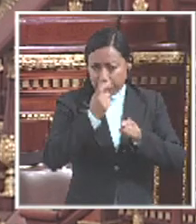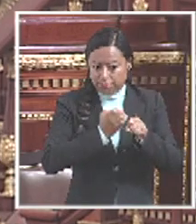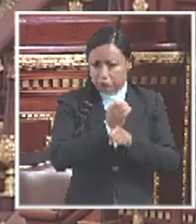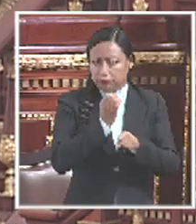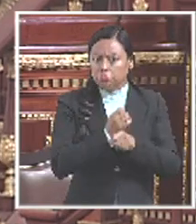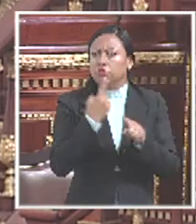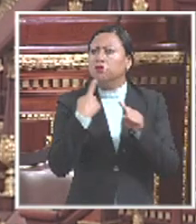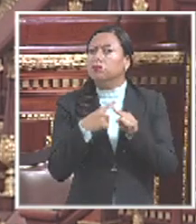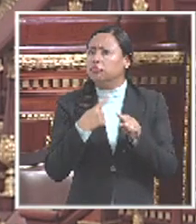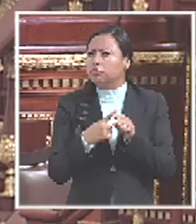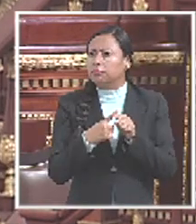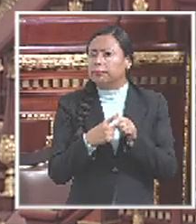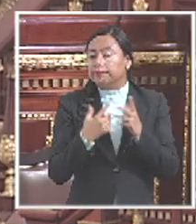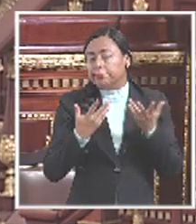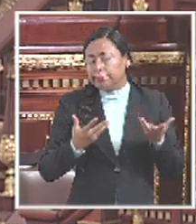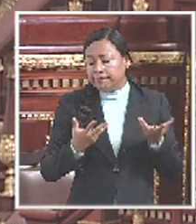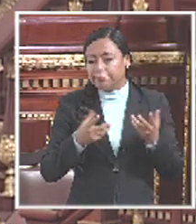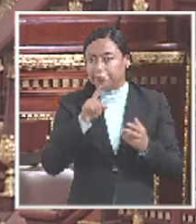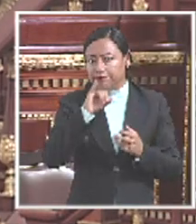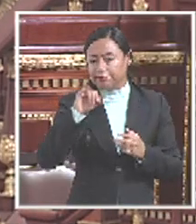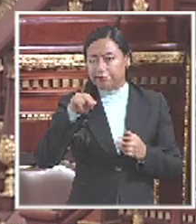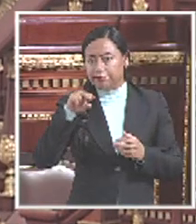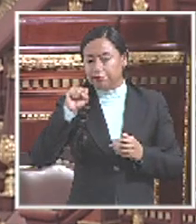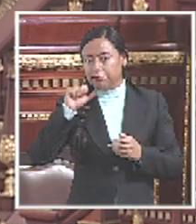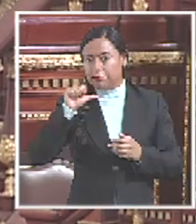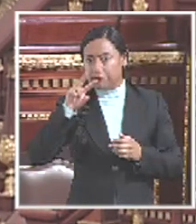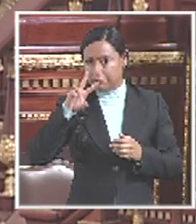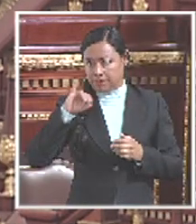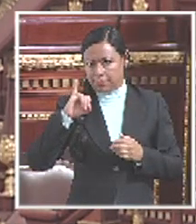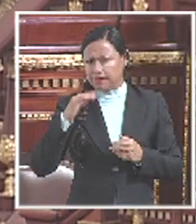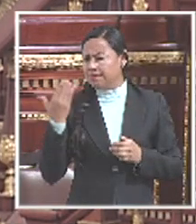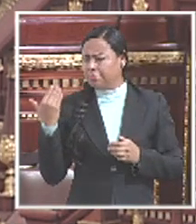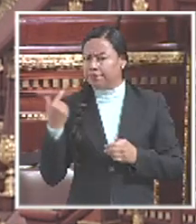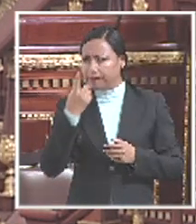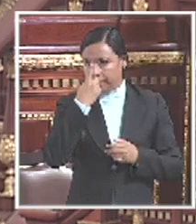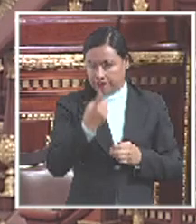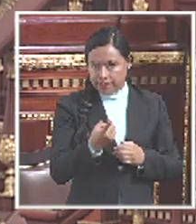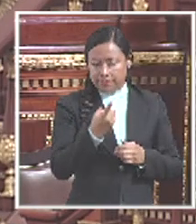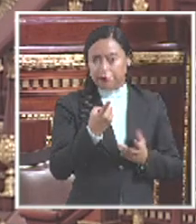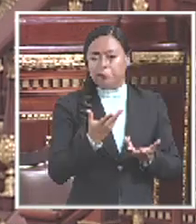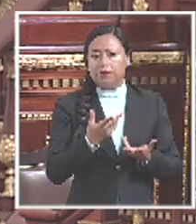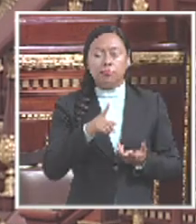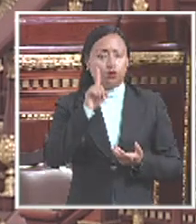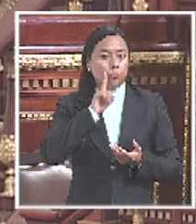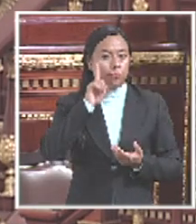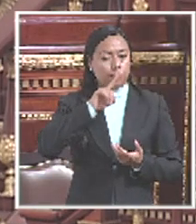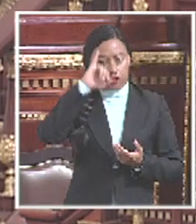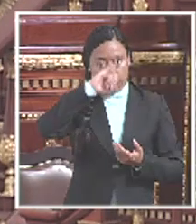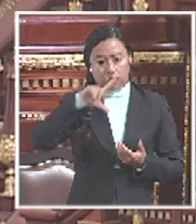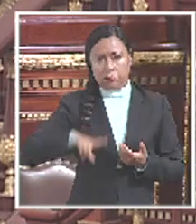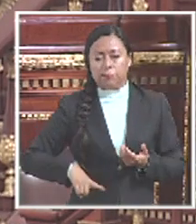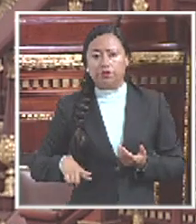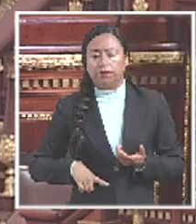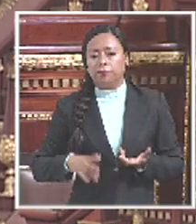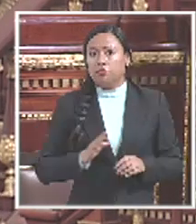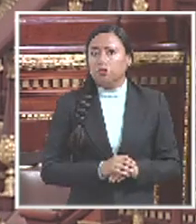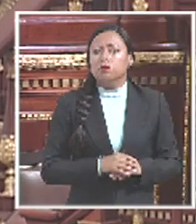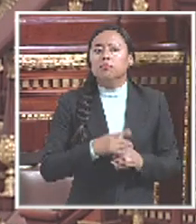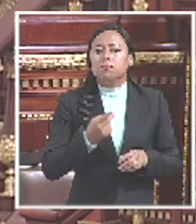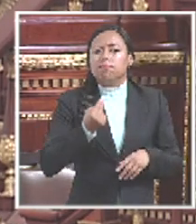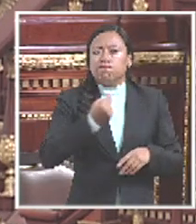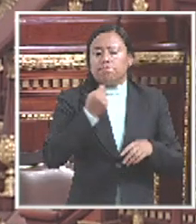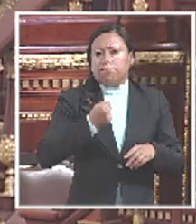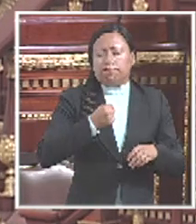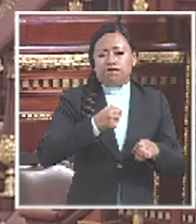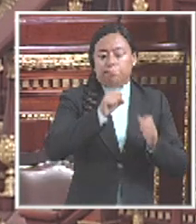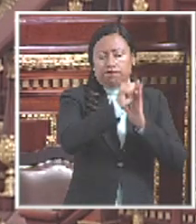INSABI. Lo señaló la jefa de gobierno hace unos días. La idea del gobierno federal es centralizar los